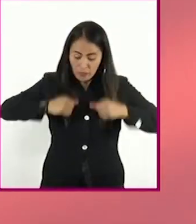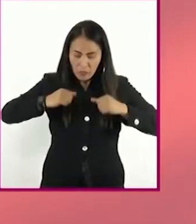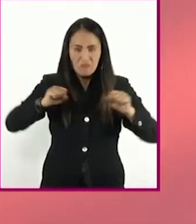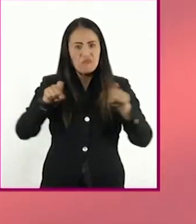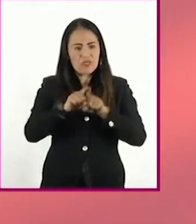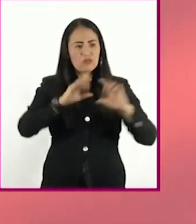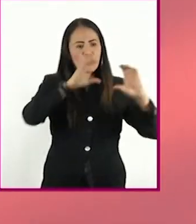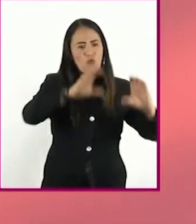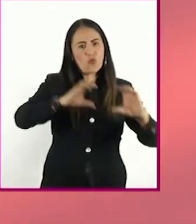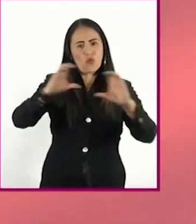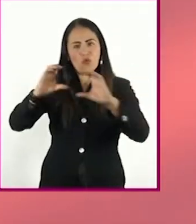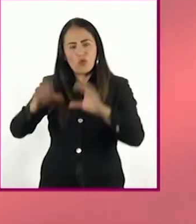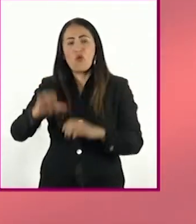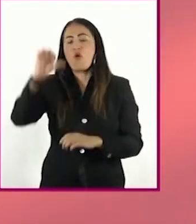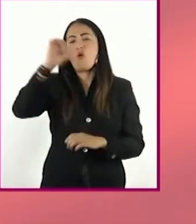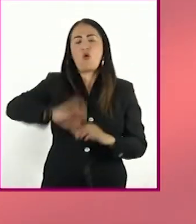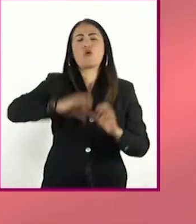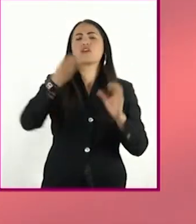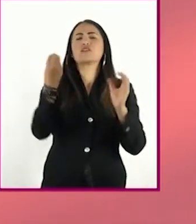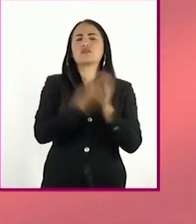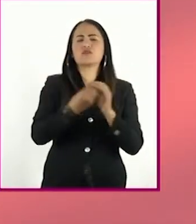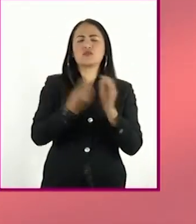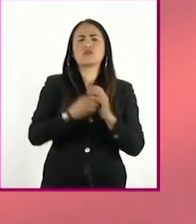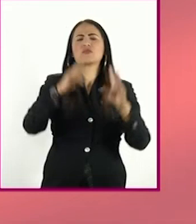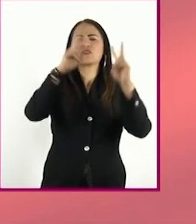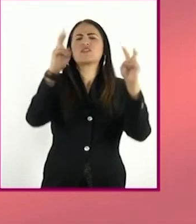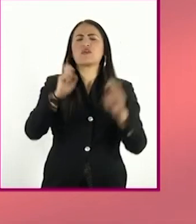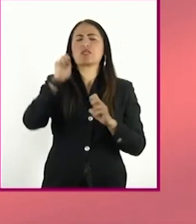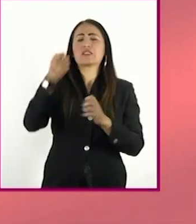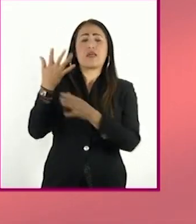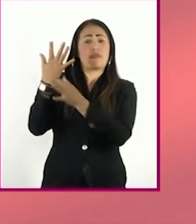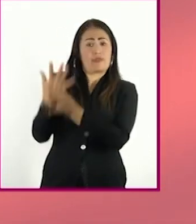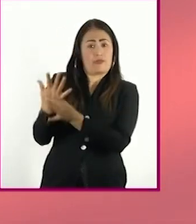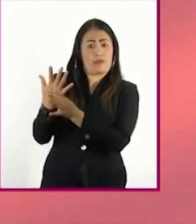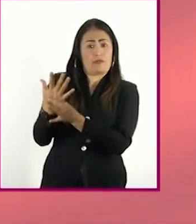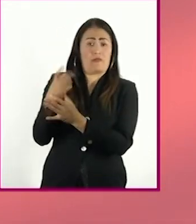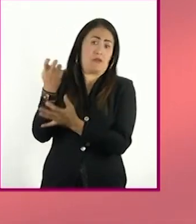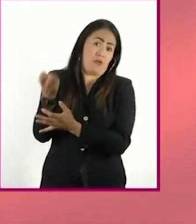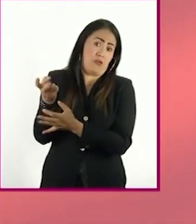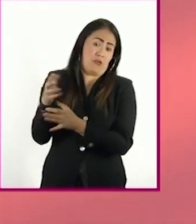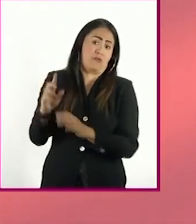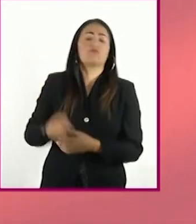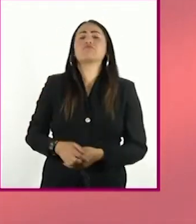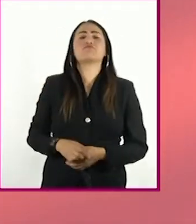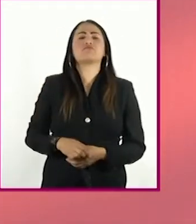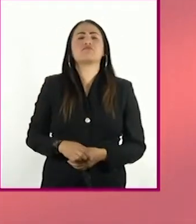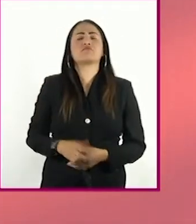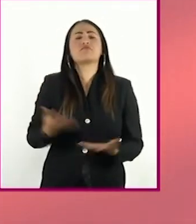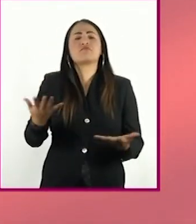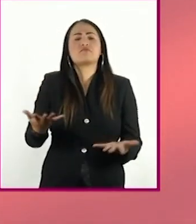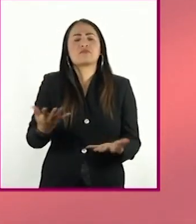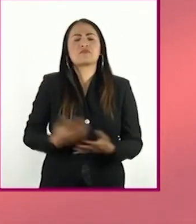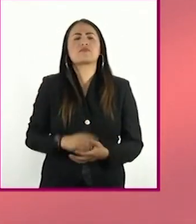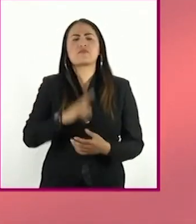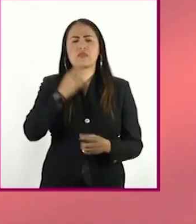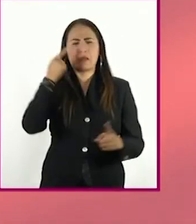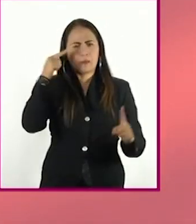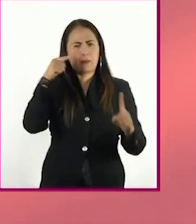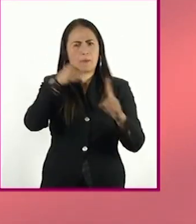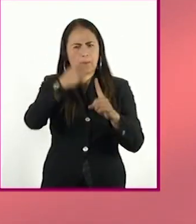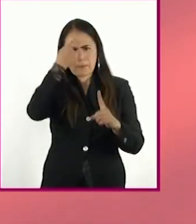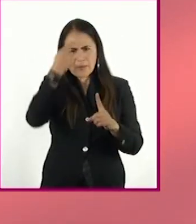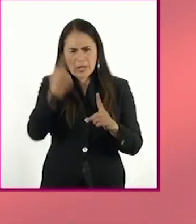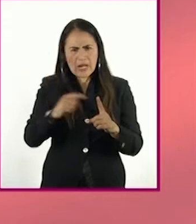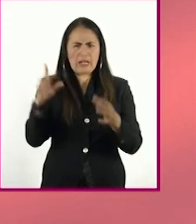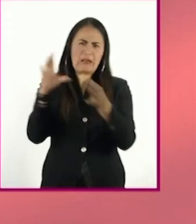sesión hablaremos sobre el autor que propone. Con esto me refiero a comprender el propósito comunicativo, el